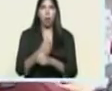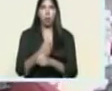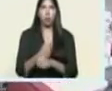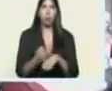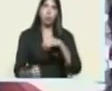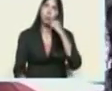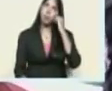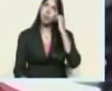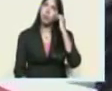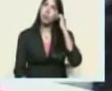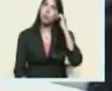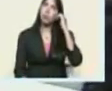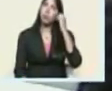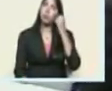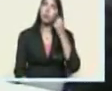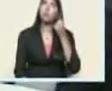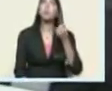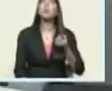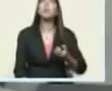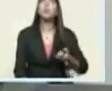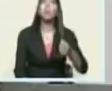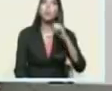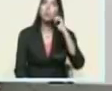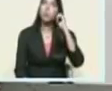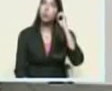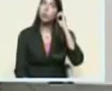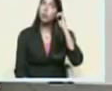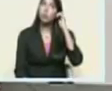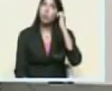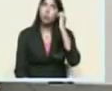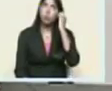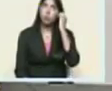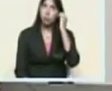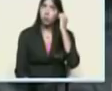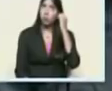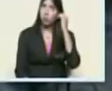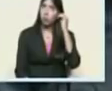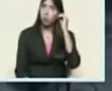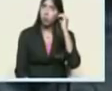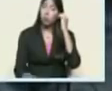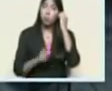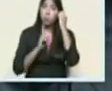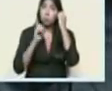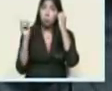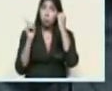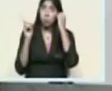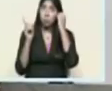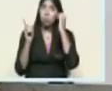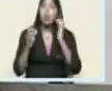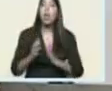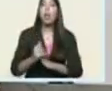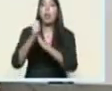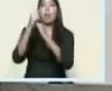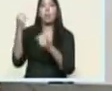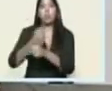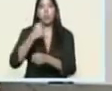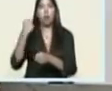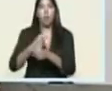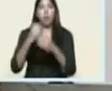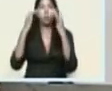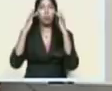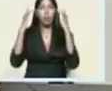Querido camarada ministro del Trabajo, líder obrero, intelectual orgánico de la clase obrera,